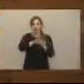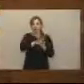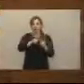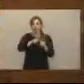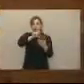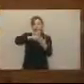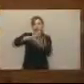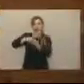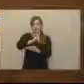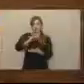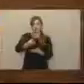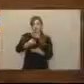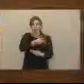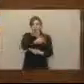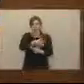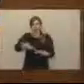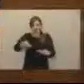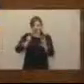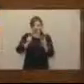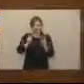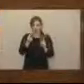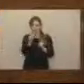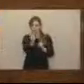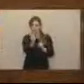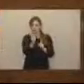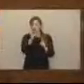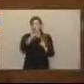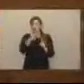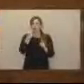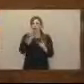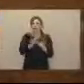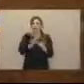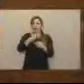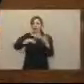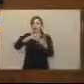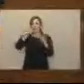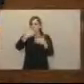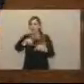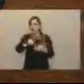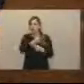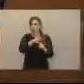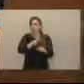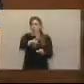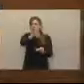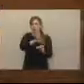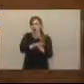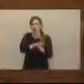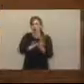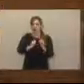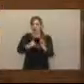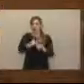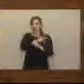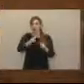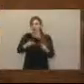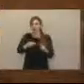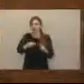contratos, millonarios, por cierto, no importe, donde no hay certificaciones de obra, ni acta de replanteo inicial, ni acta de